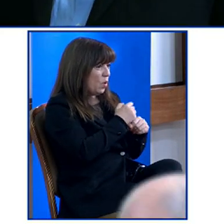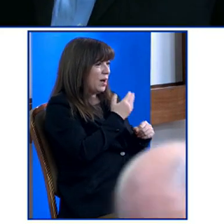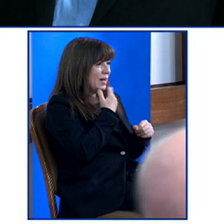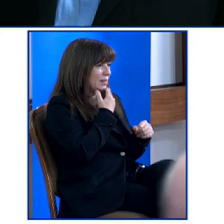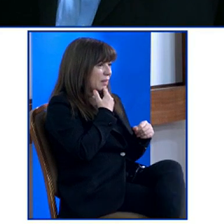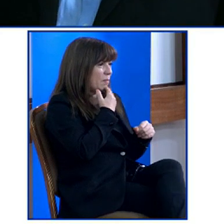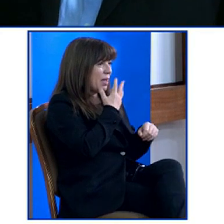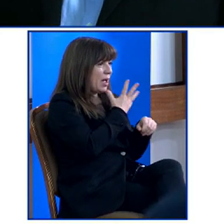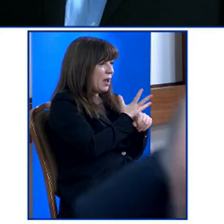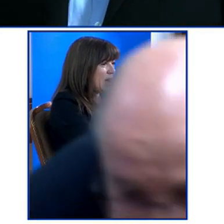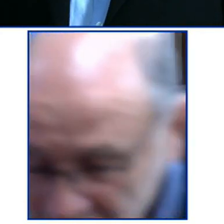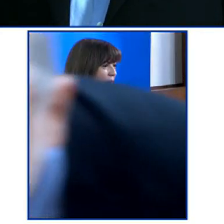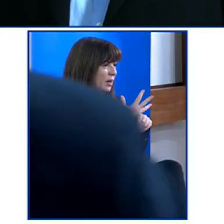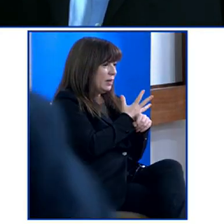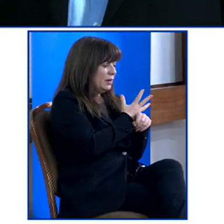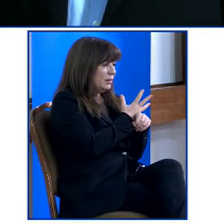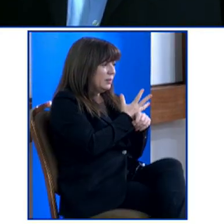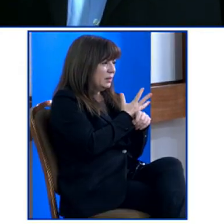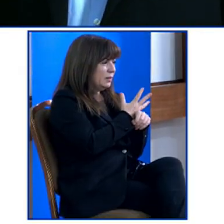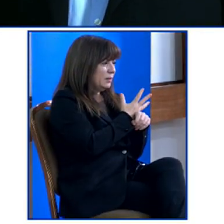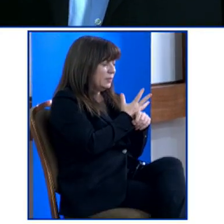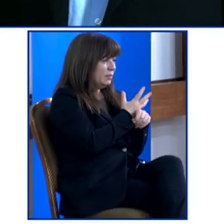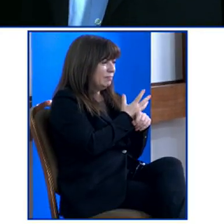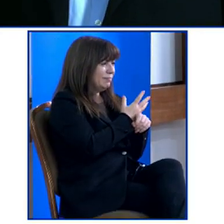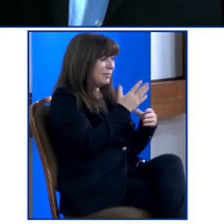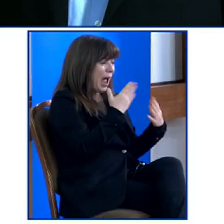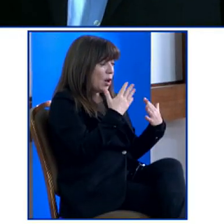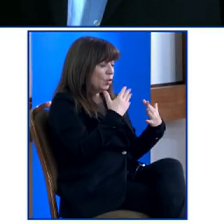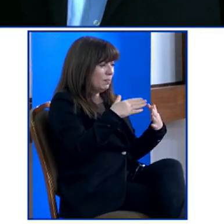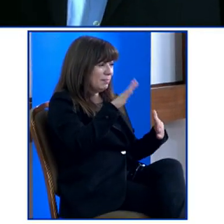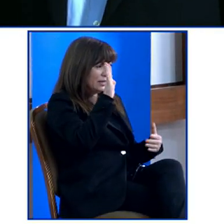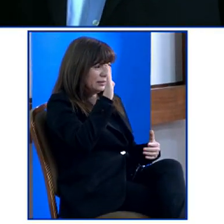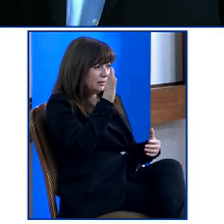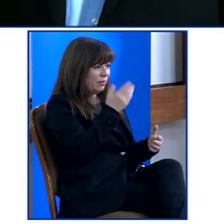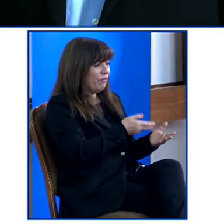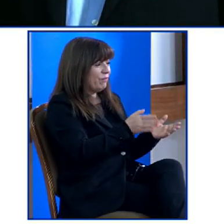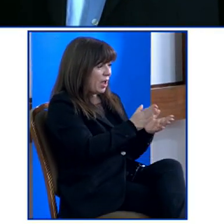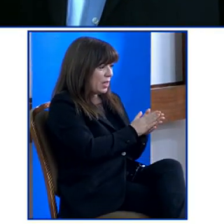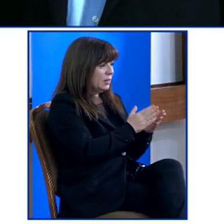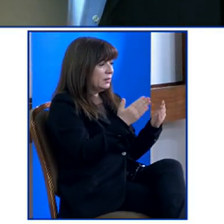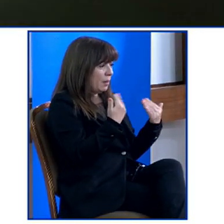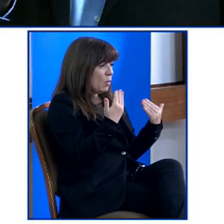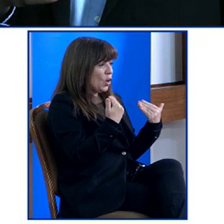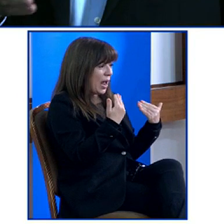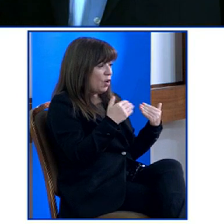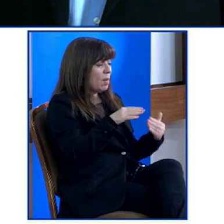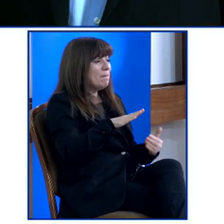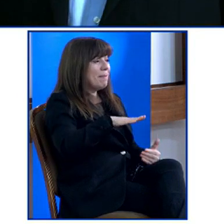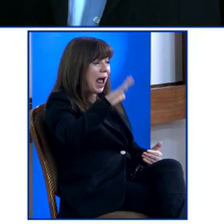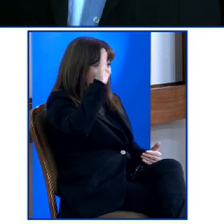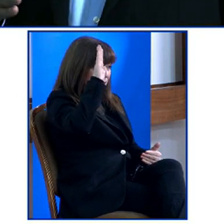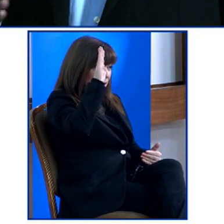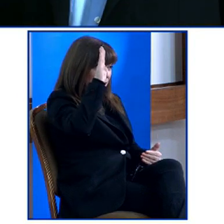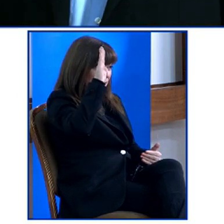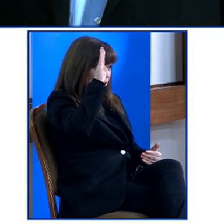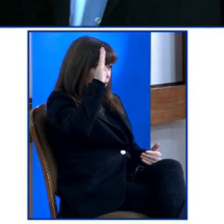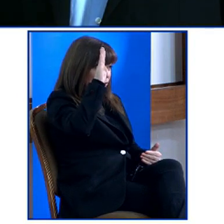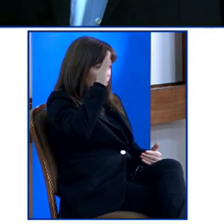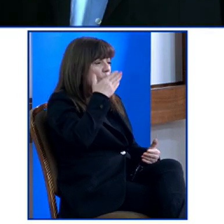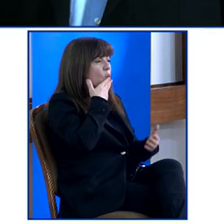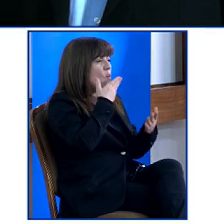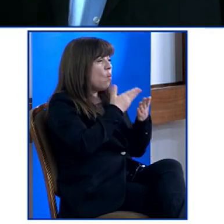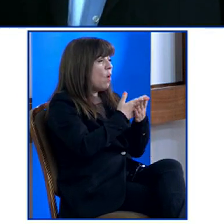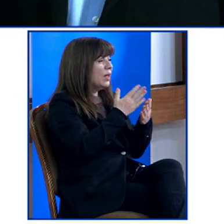También hay una susceptibilidad al calor. El riesgo de fallecer por calor es más alto en los primeros días de calor extremo